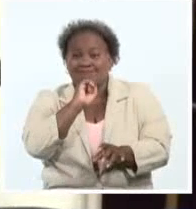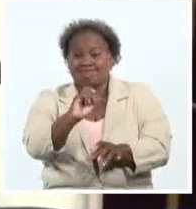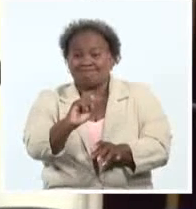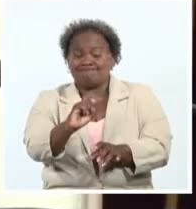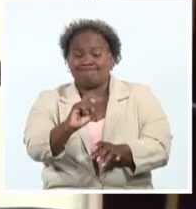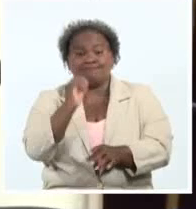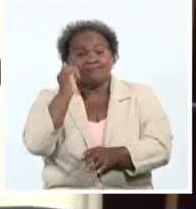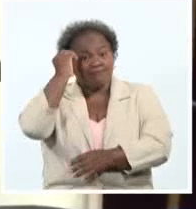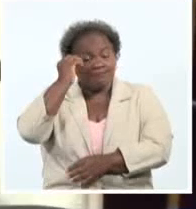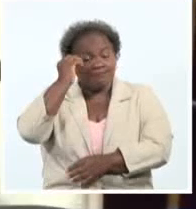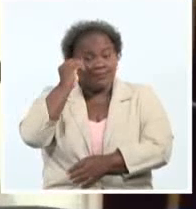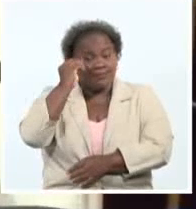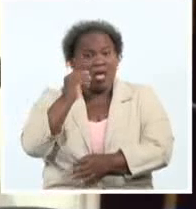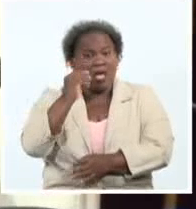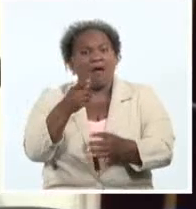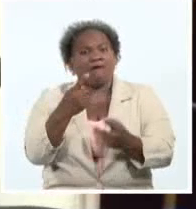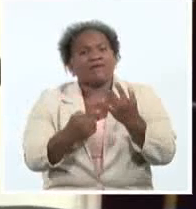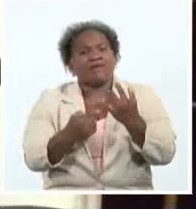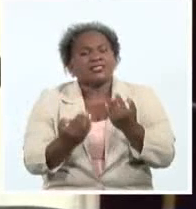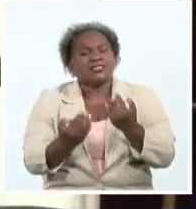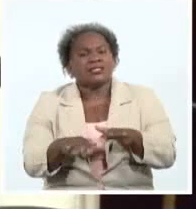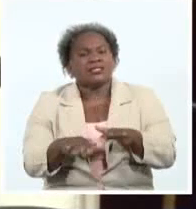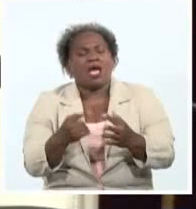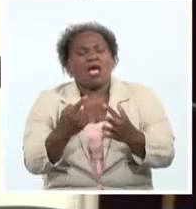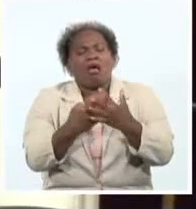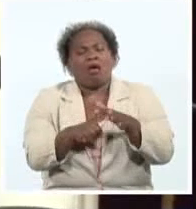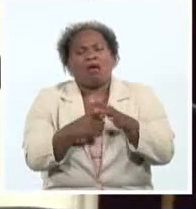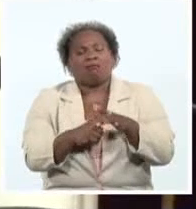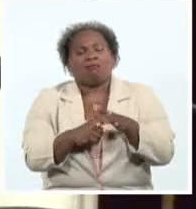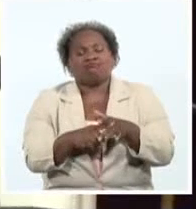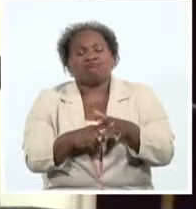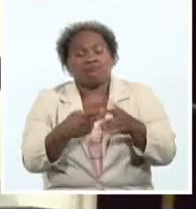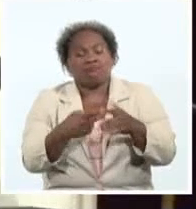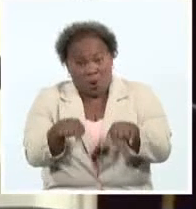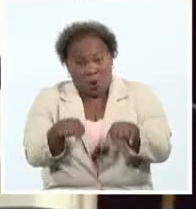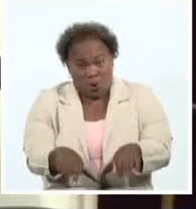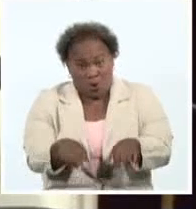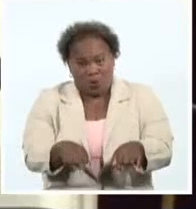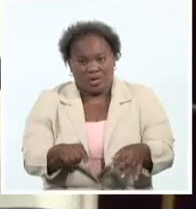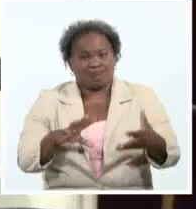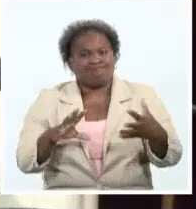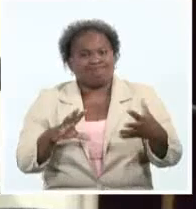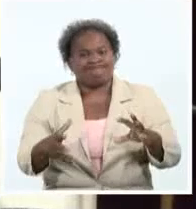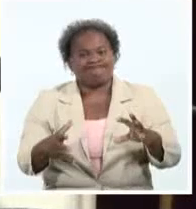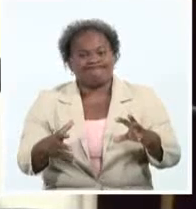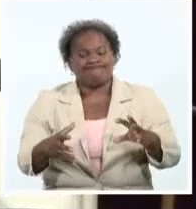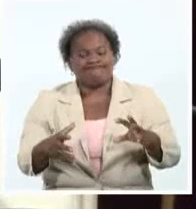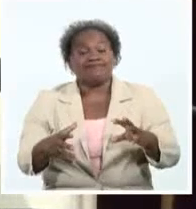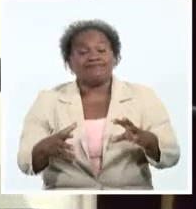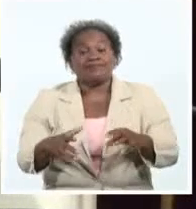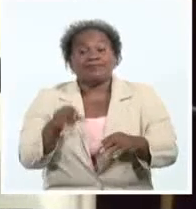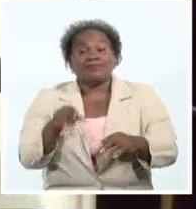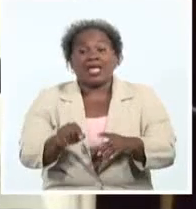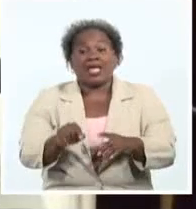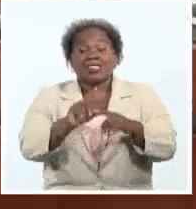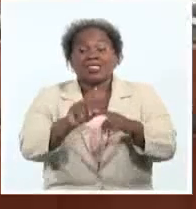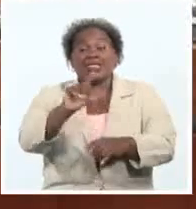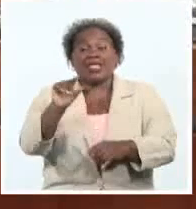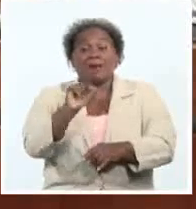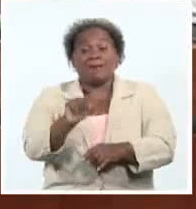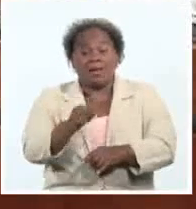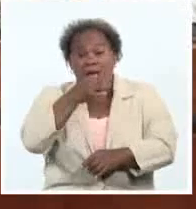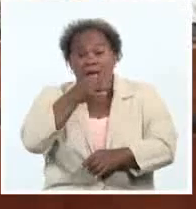momentos hemos dado solución, pero en estos momentos tenemos una situación muy compleja. Por lo tanto, en lo que se refiere a ese tema, también hay que hablar